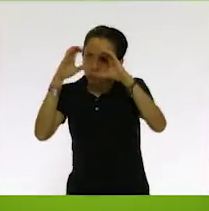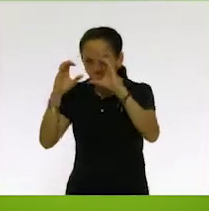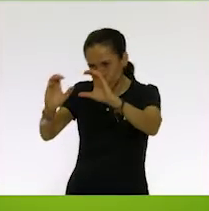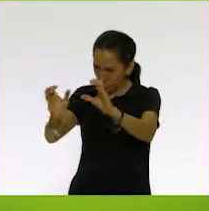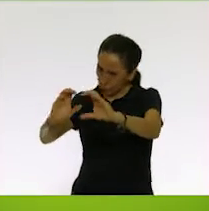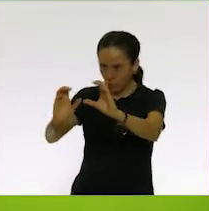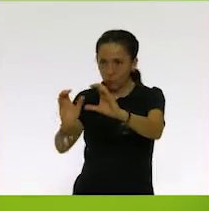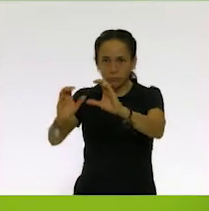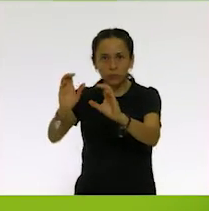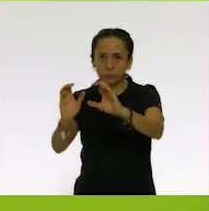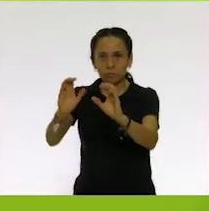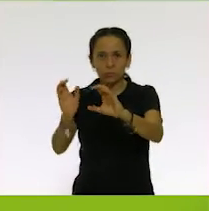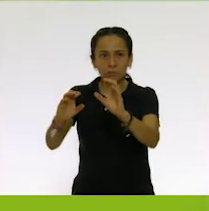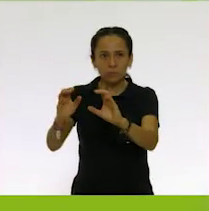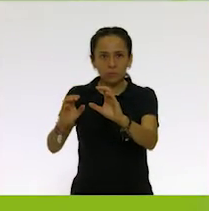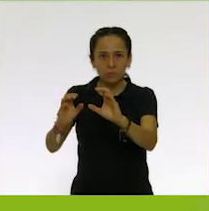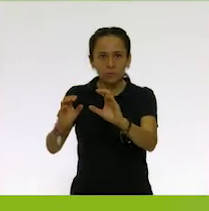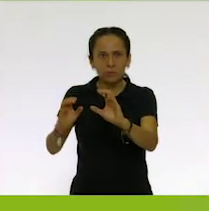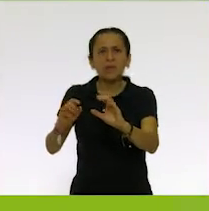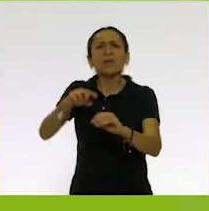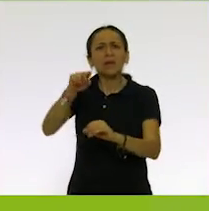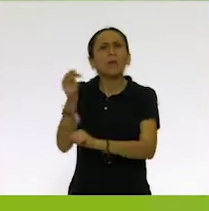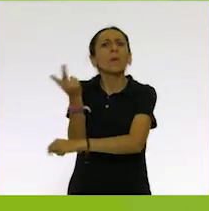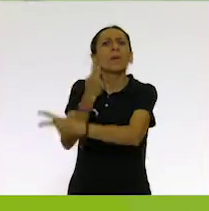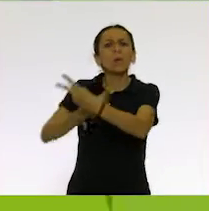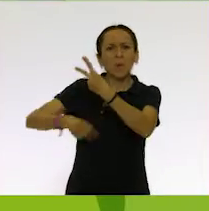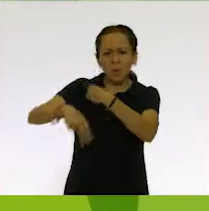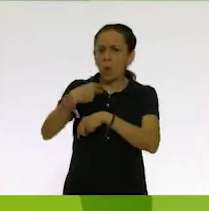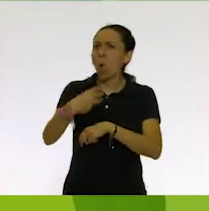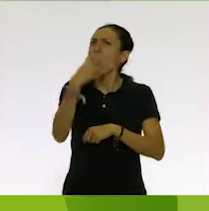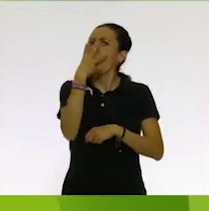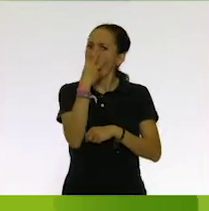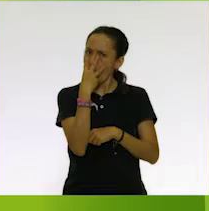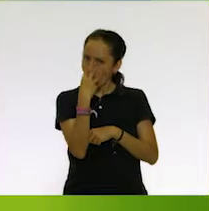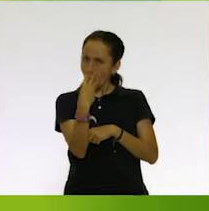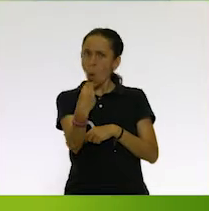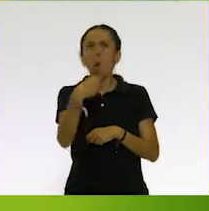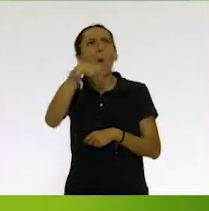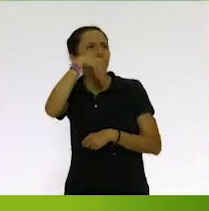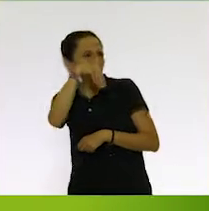llegó un lobo. ¡Au!